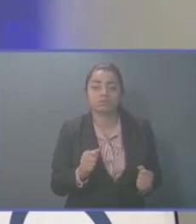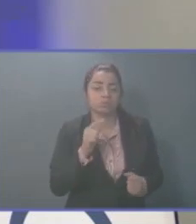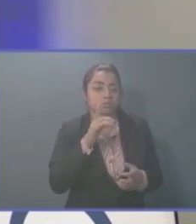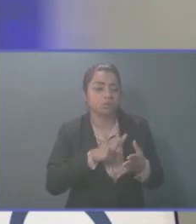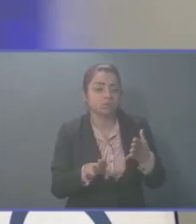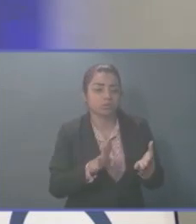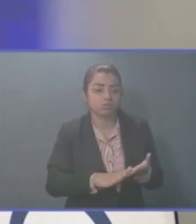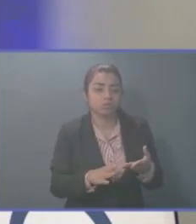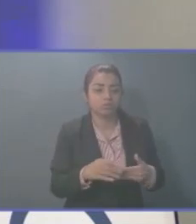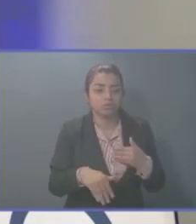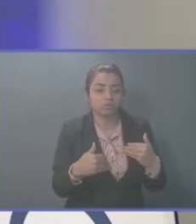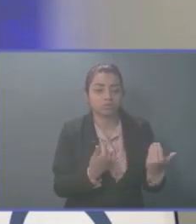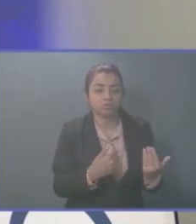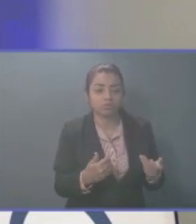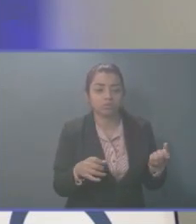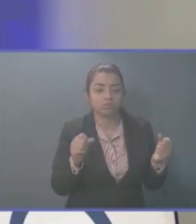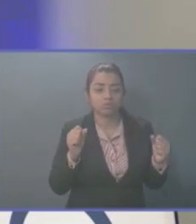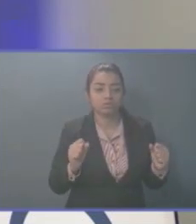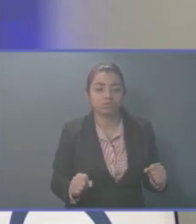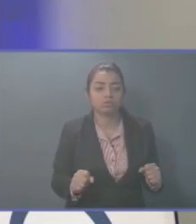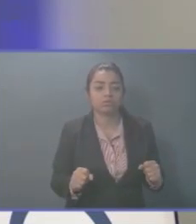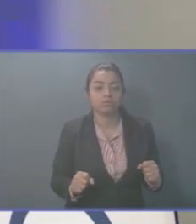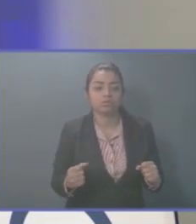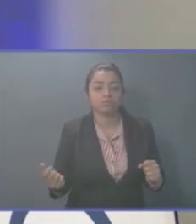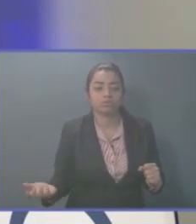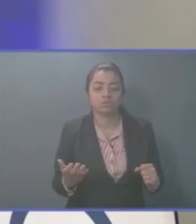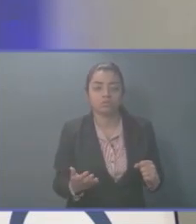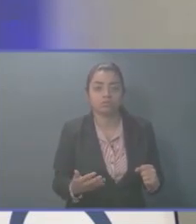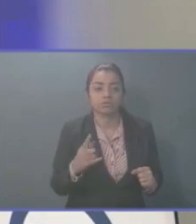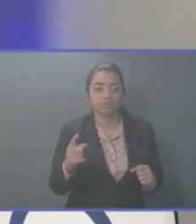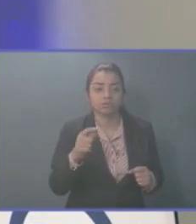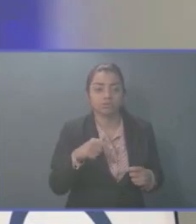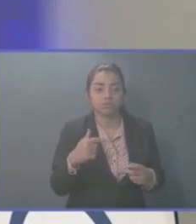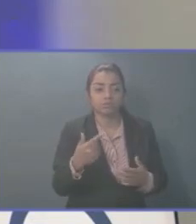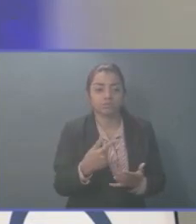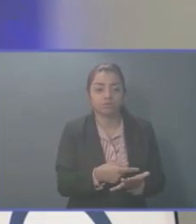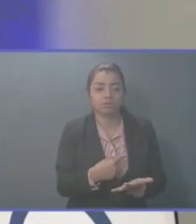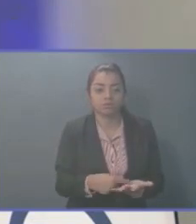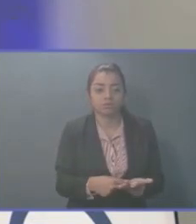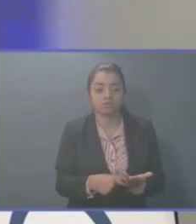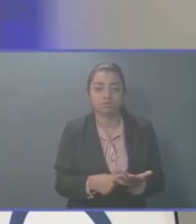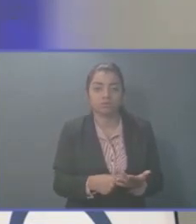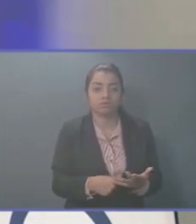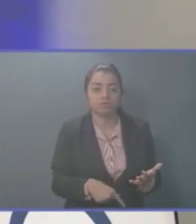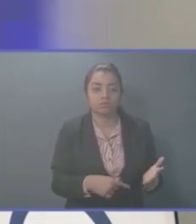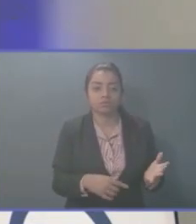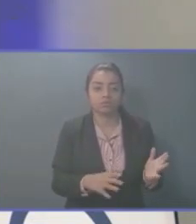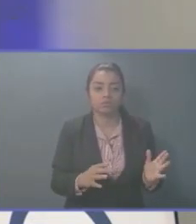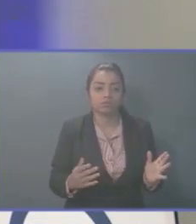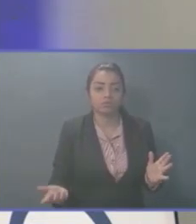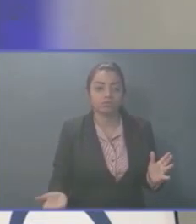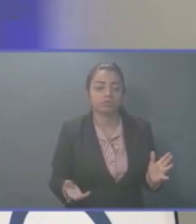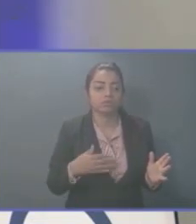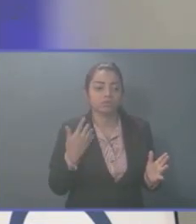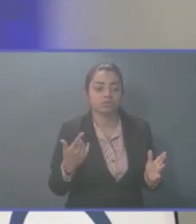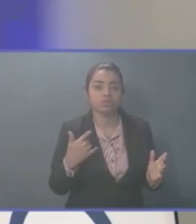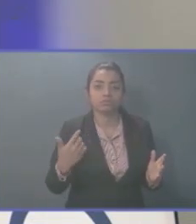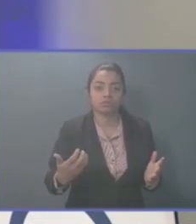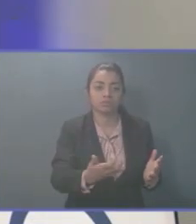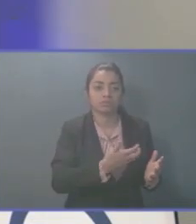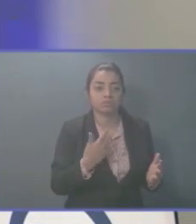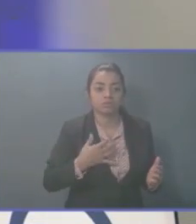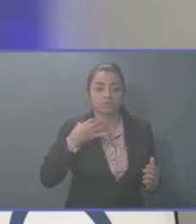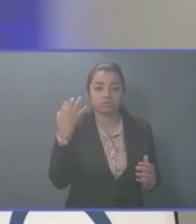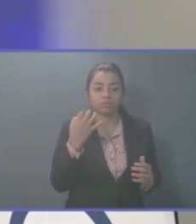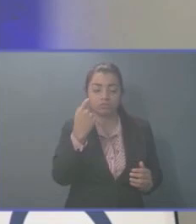que sea de una golosina, de una soda en una tienda, ya estoy contribuyendo. O sea, al final pagamos todos, y por eso debemos